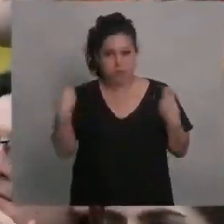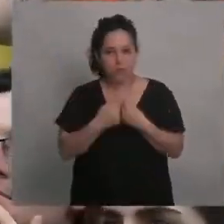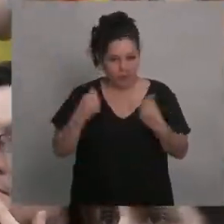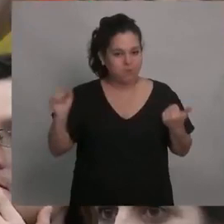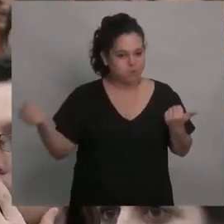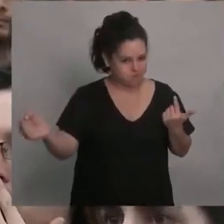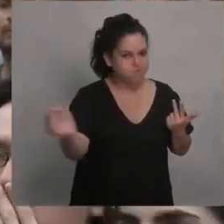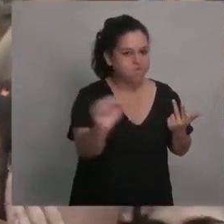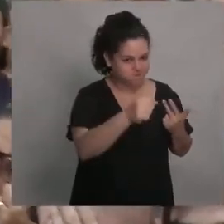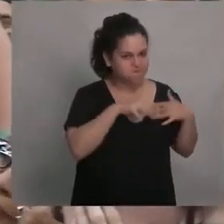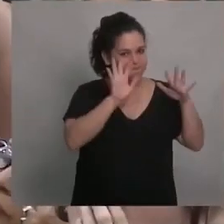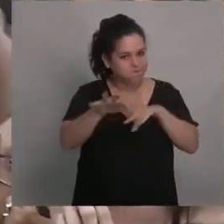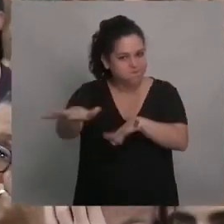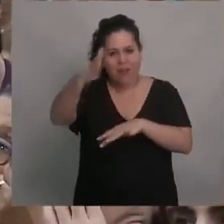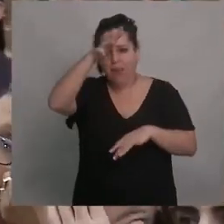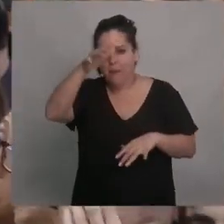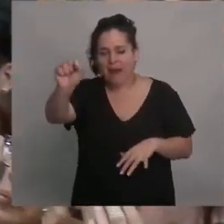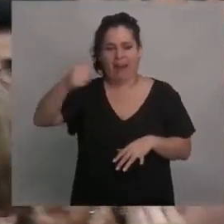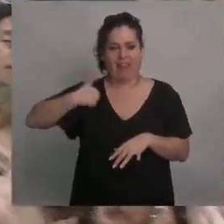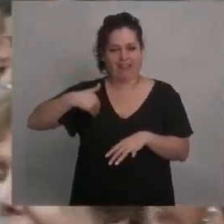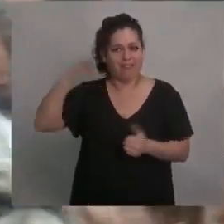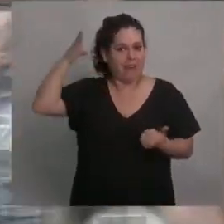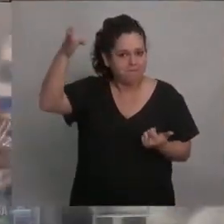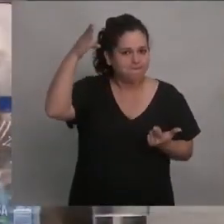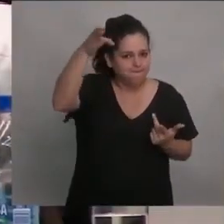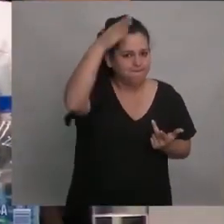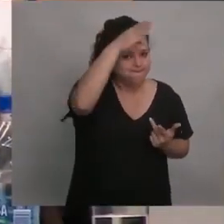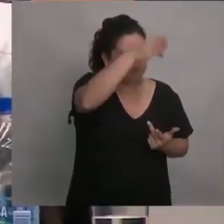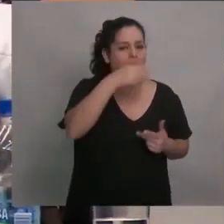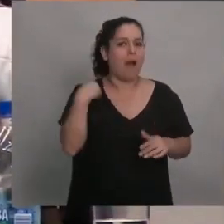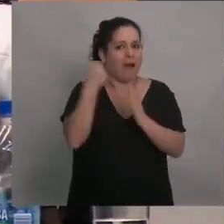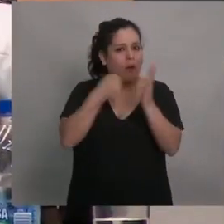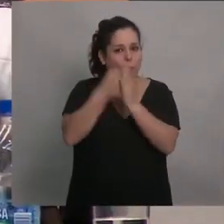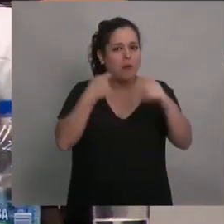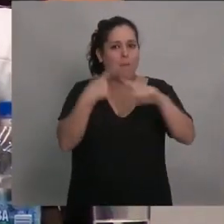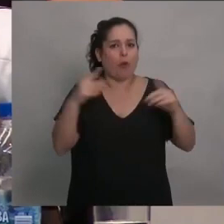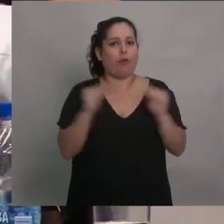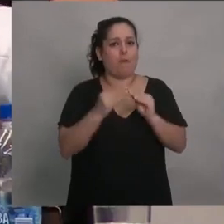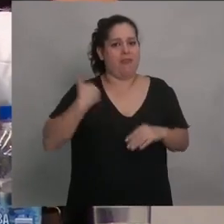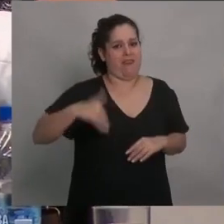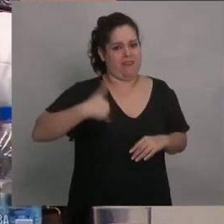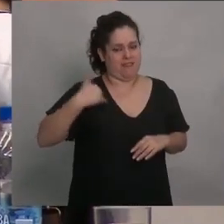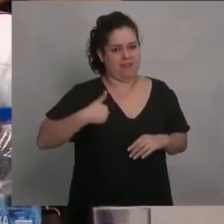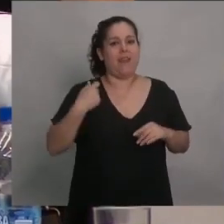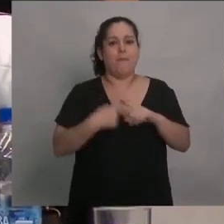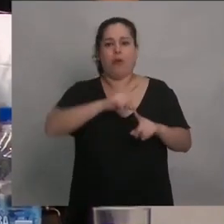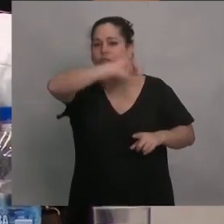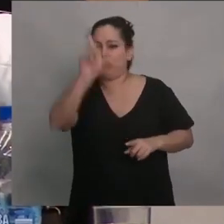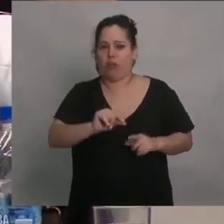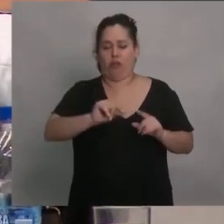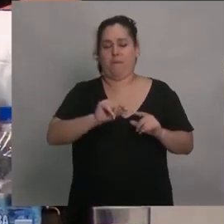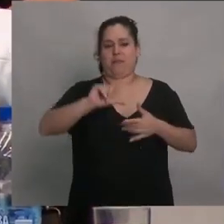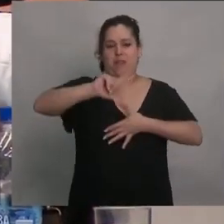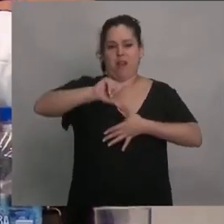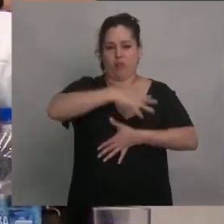calles frente a las embajadas argentinas a pelear por el aborto de las compañeras argentinas por todos los países de la región.